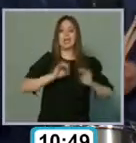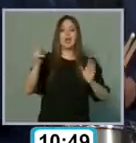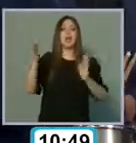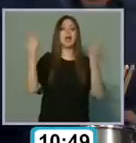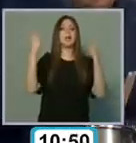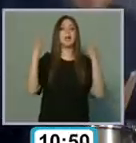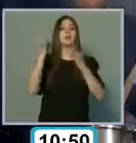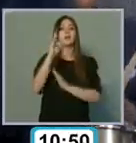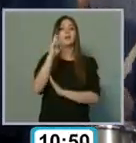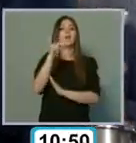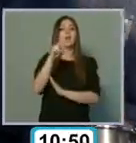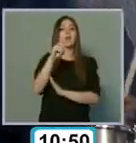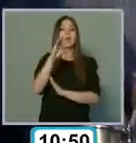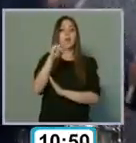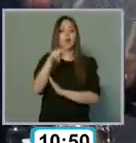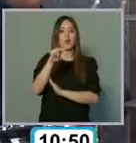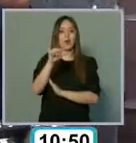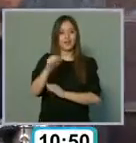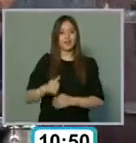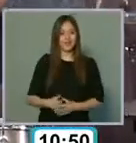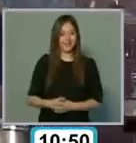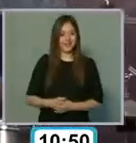para Fernando Corona.